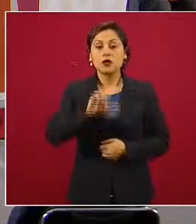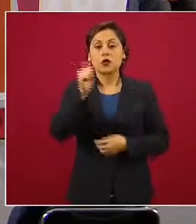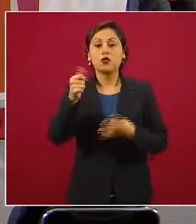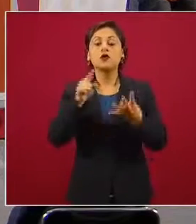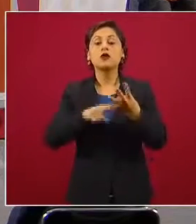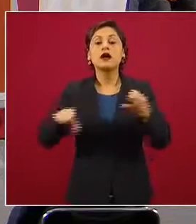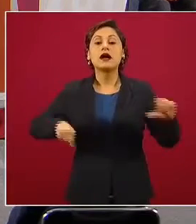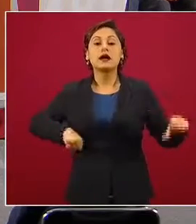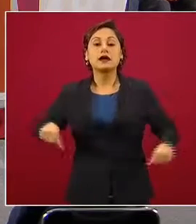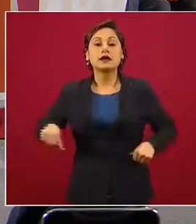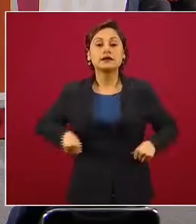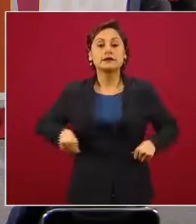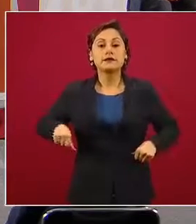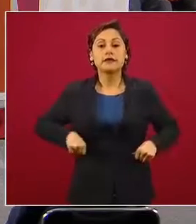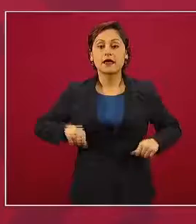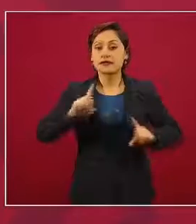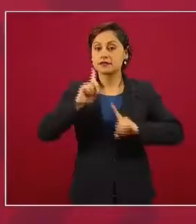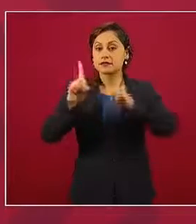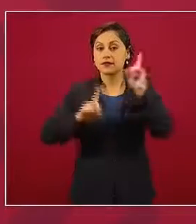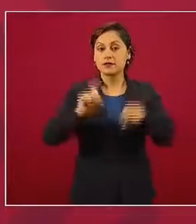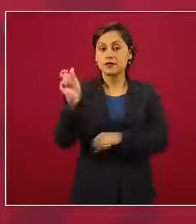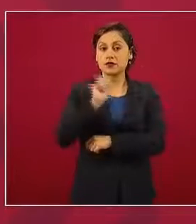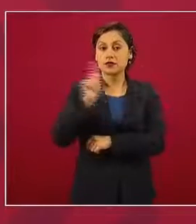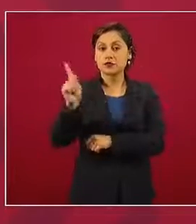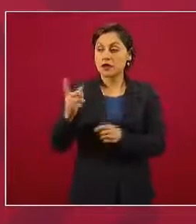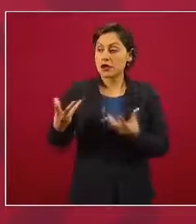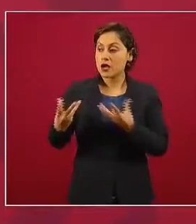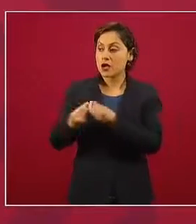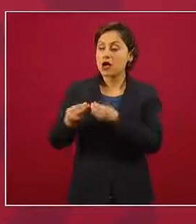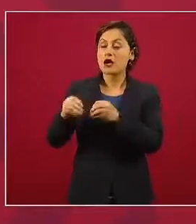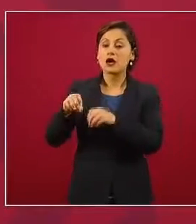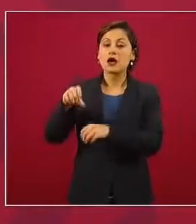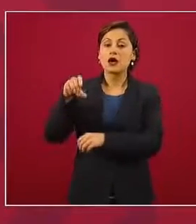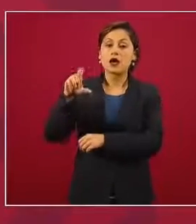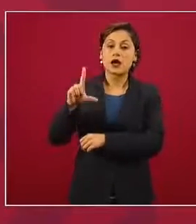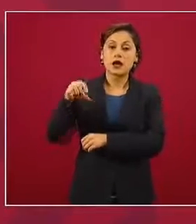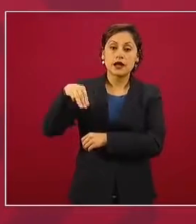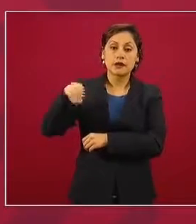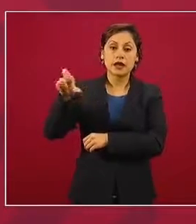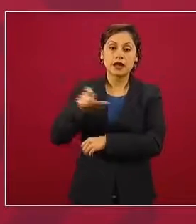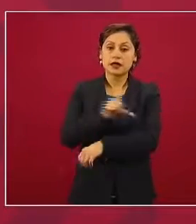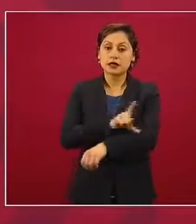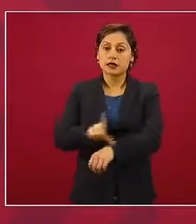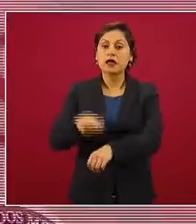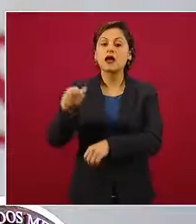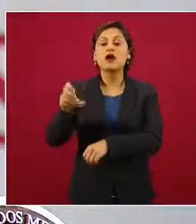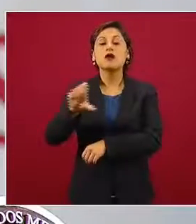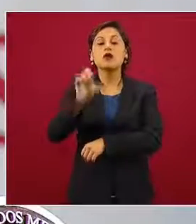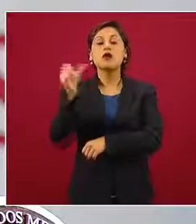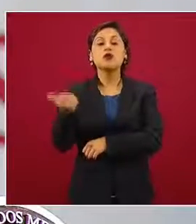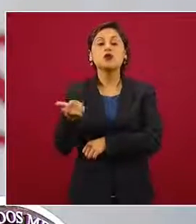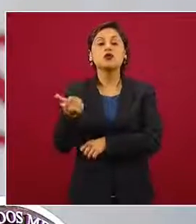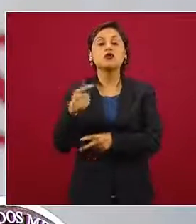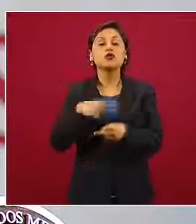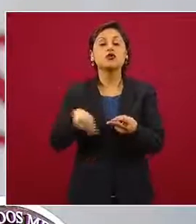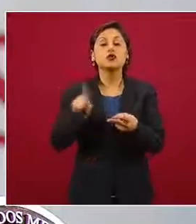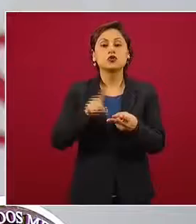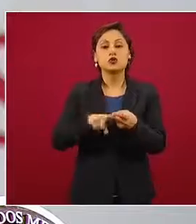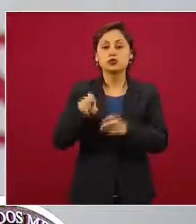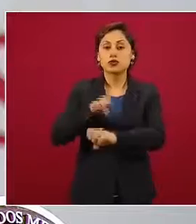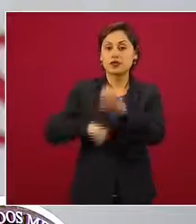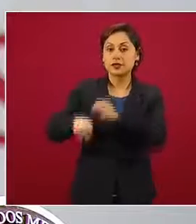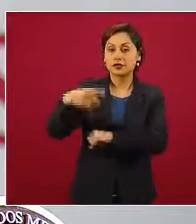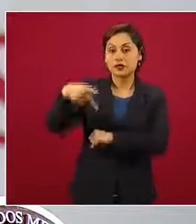profesionales. Se ha estado trabajando con la Liga MX y otros funcionarios o empresarios del